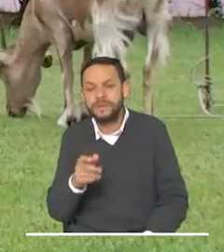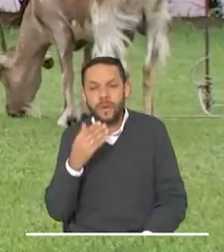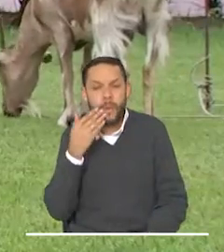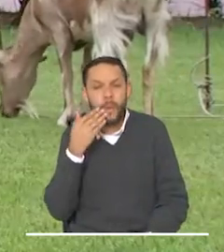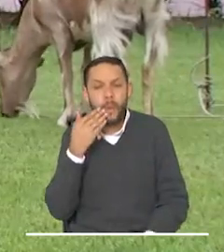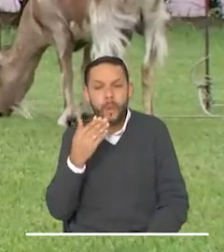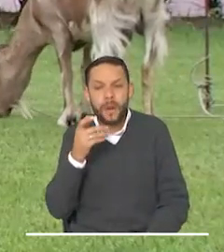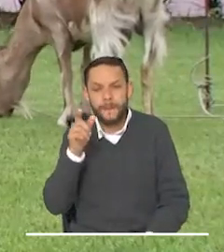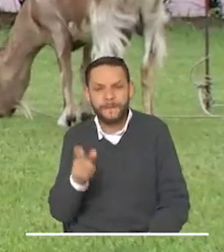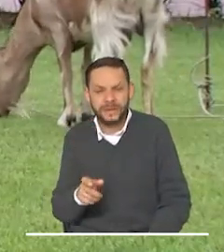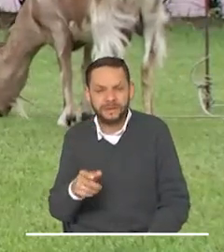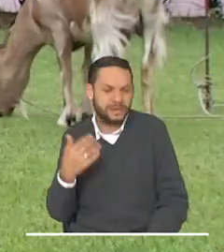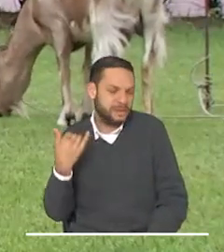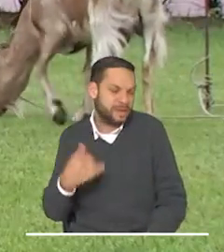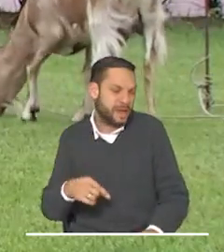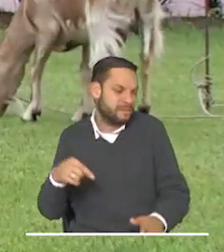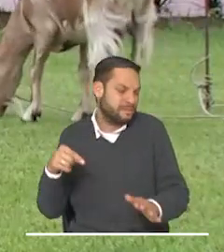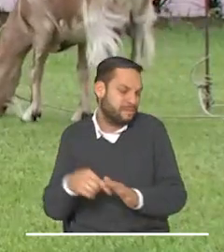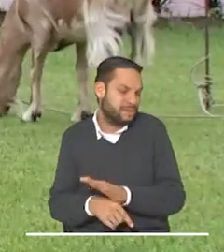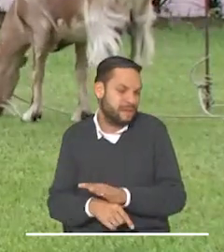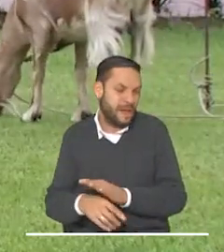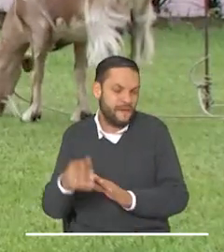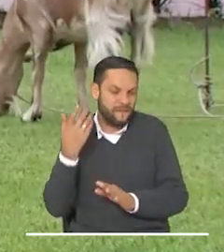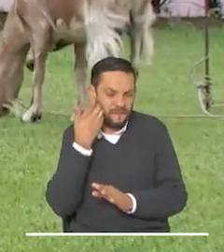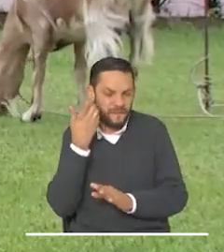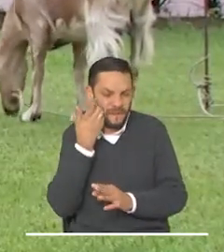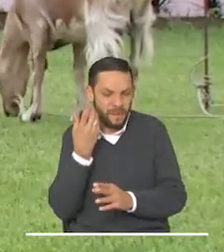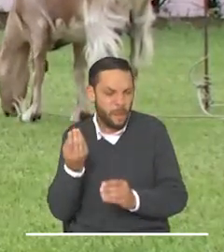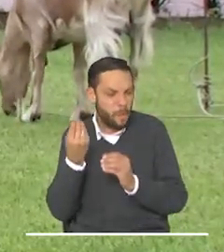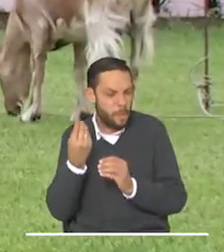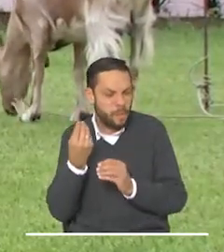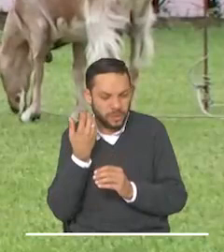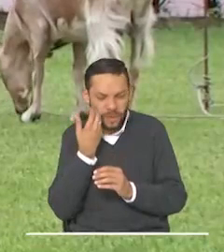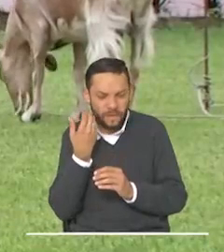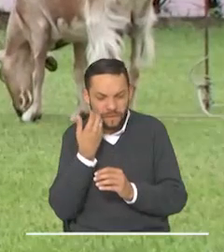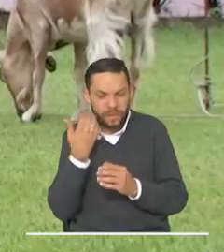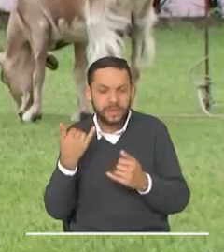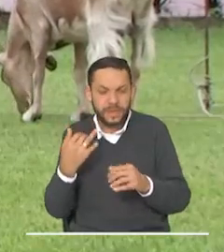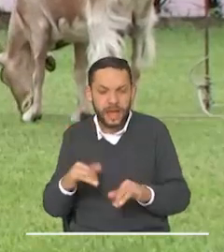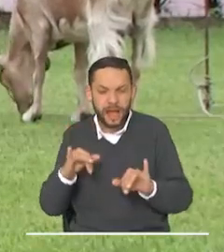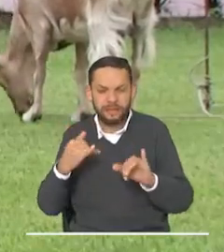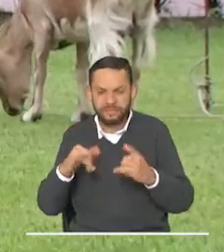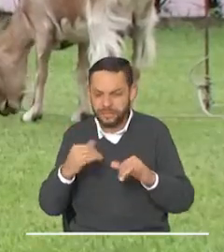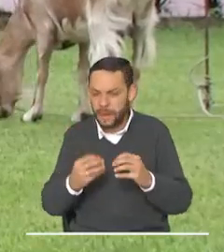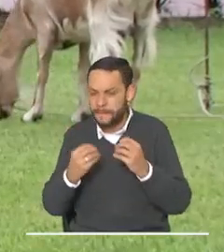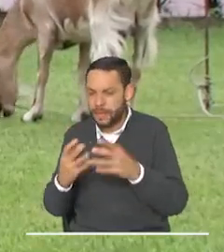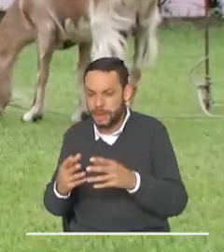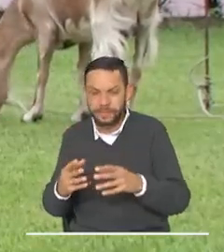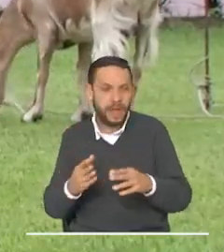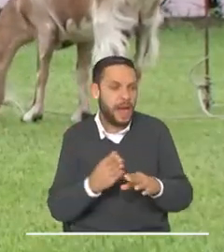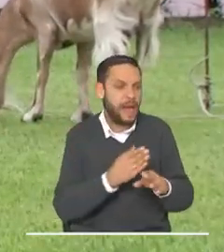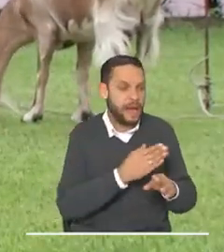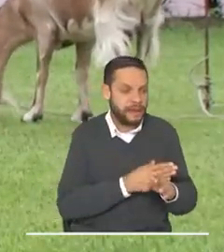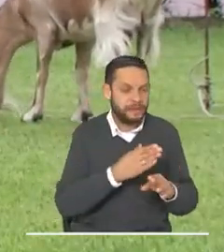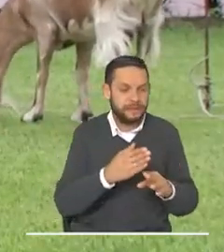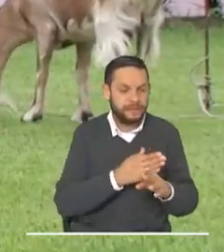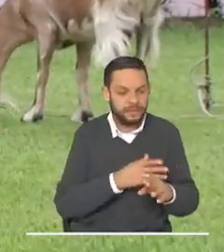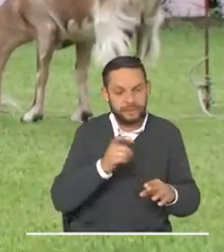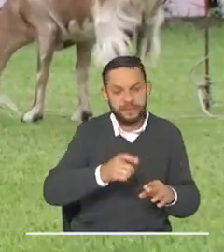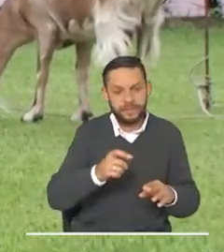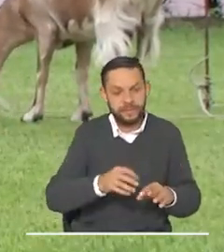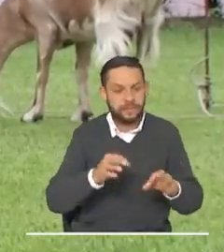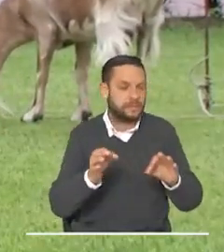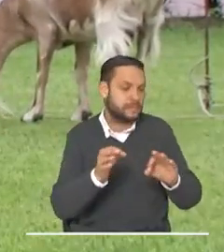en unos estados ya avanzados a nivel psíquico es por eso que estos programas buscan prevenir claro seguramente muchas personas vienen